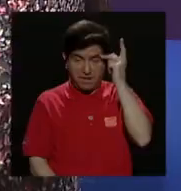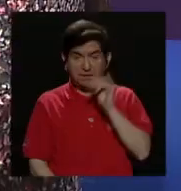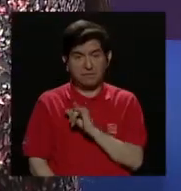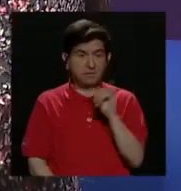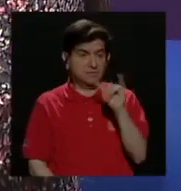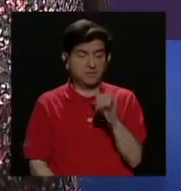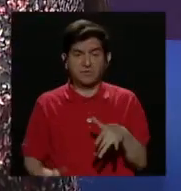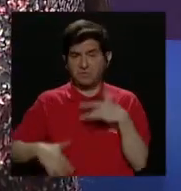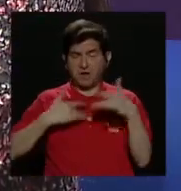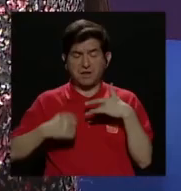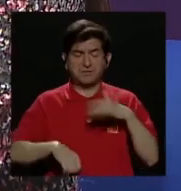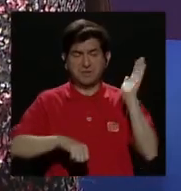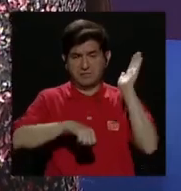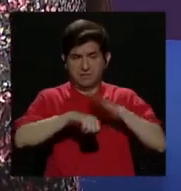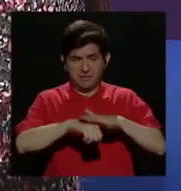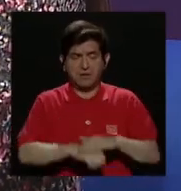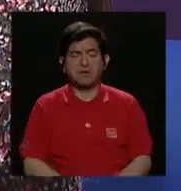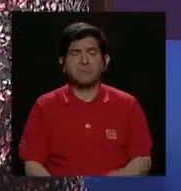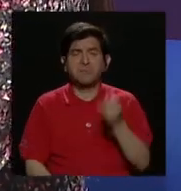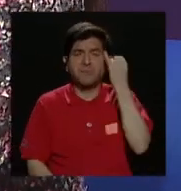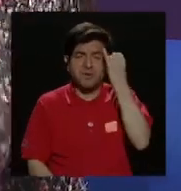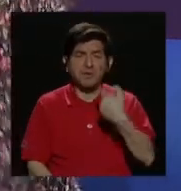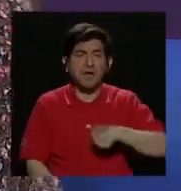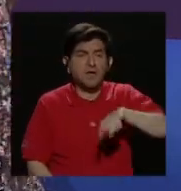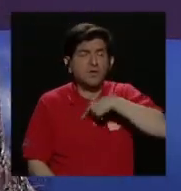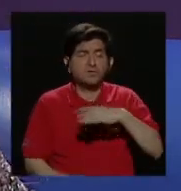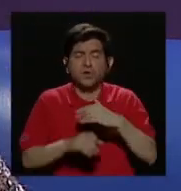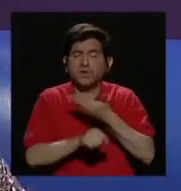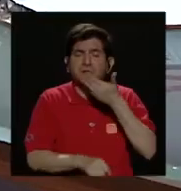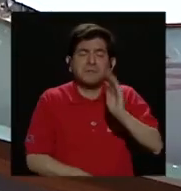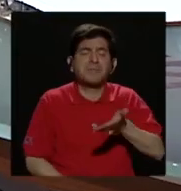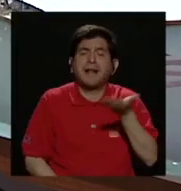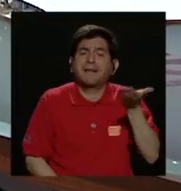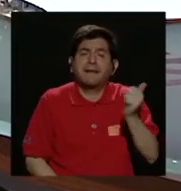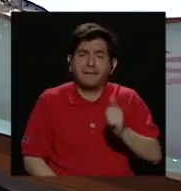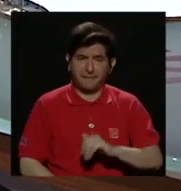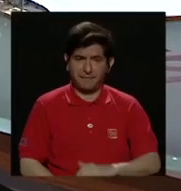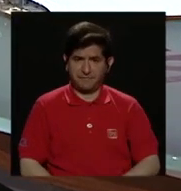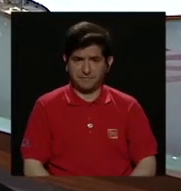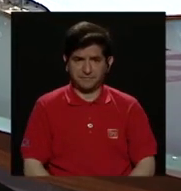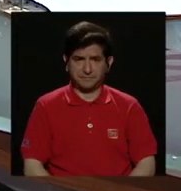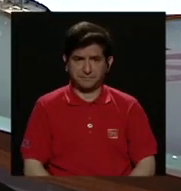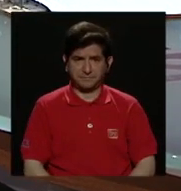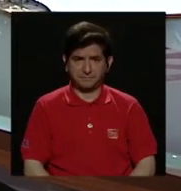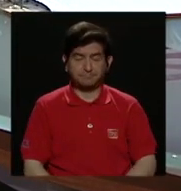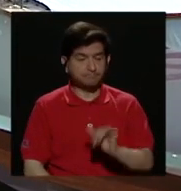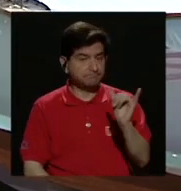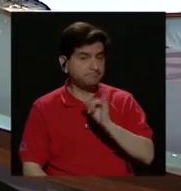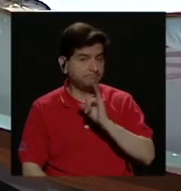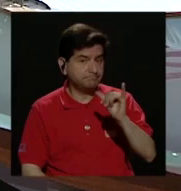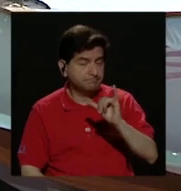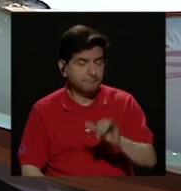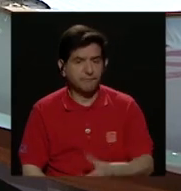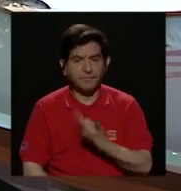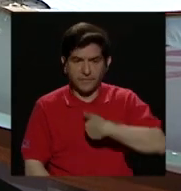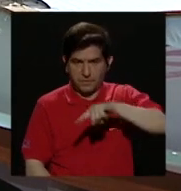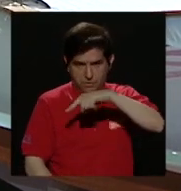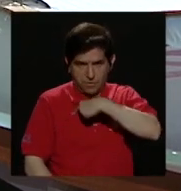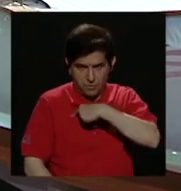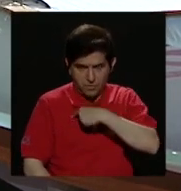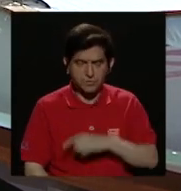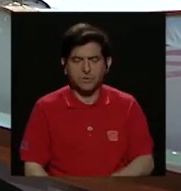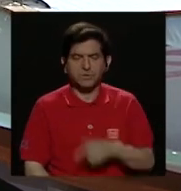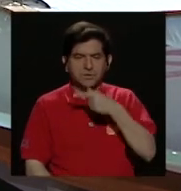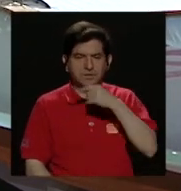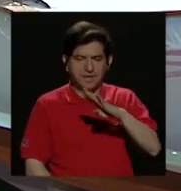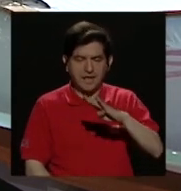también sientan esa culpa, porque siempre está el discurso, ¿qué fue lo que hicimos mal? Sí, claro. ¿Verdad? Entonces, y también nosotros y nosotras como